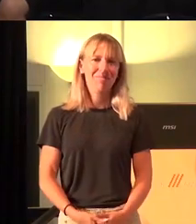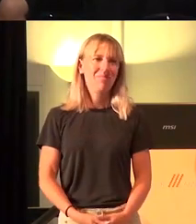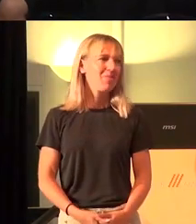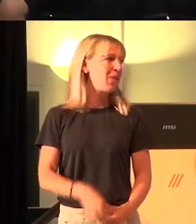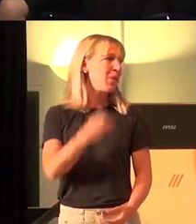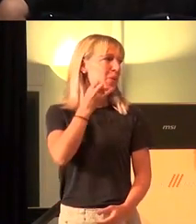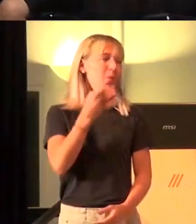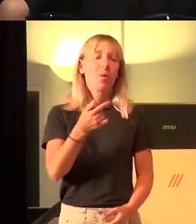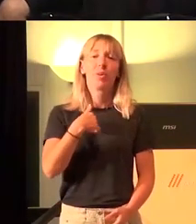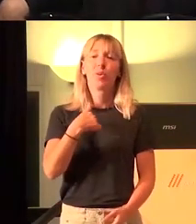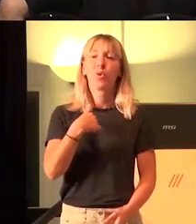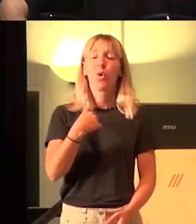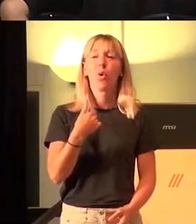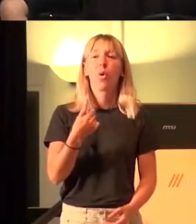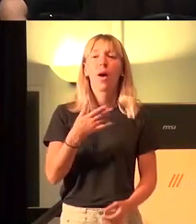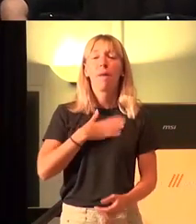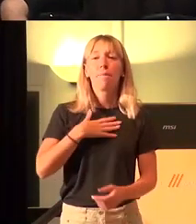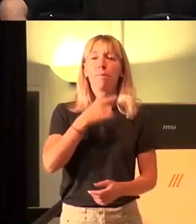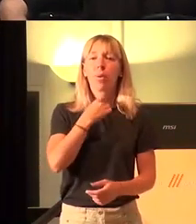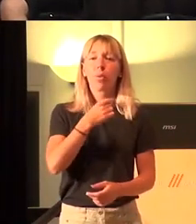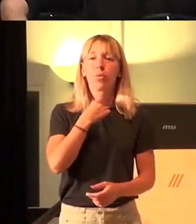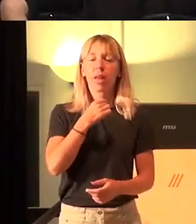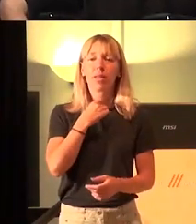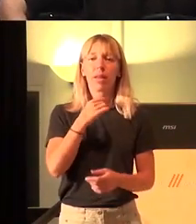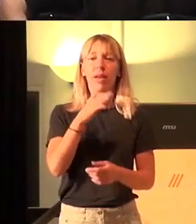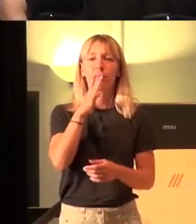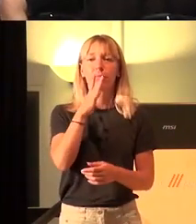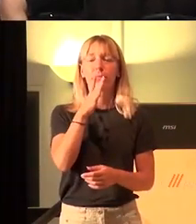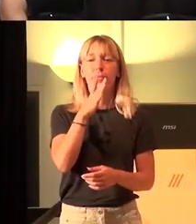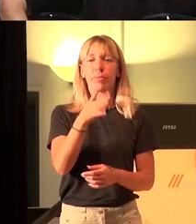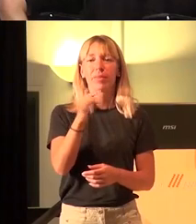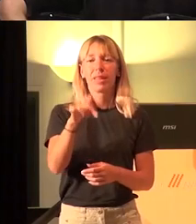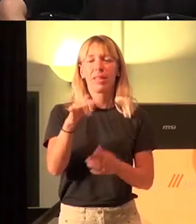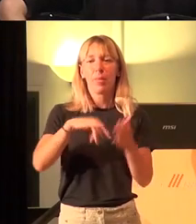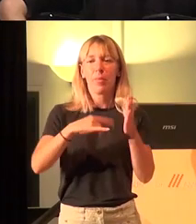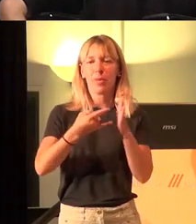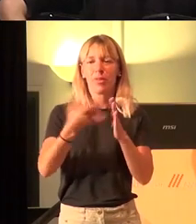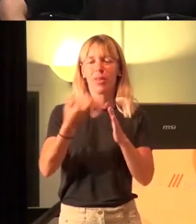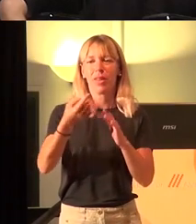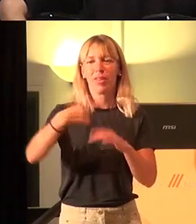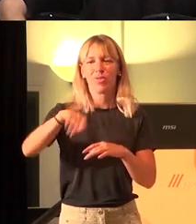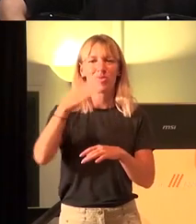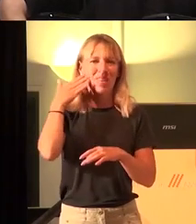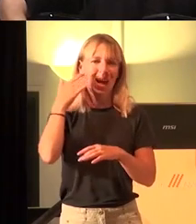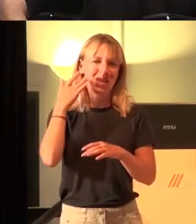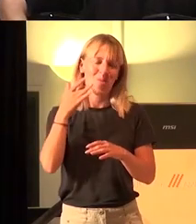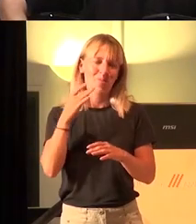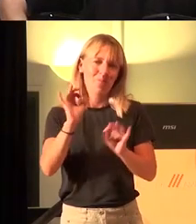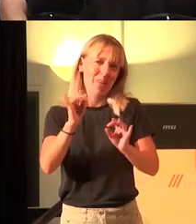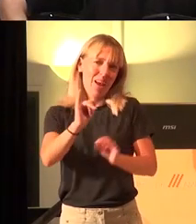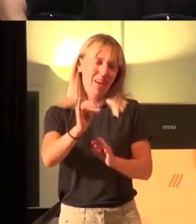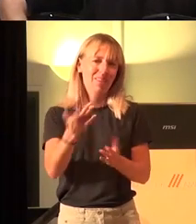Bueno, pues a mí me gustaría para este proyecto al que nosotros le tenemos un cariño muy